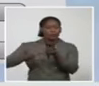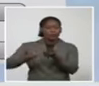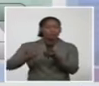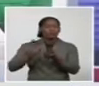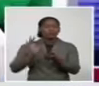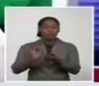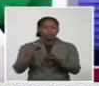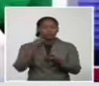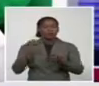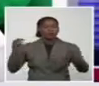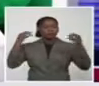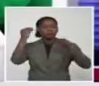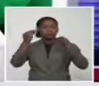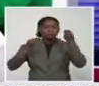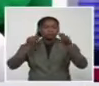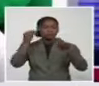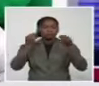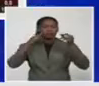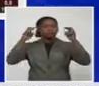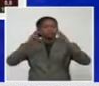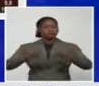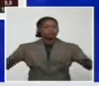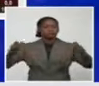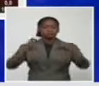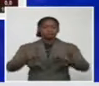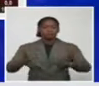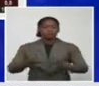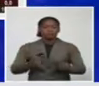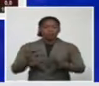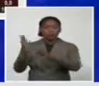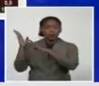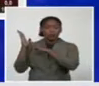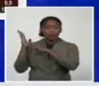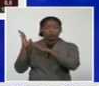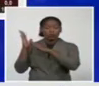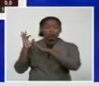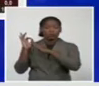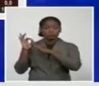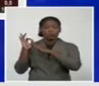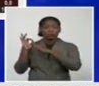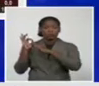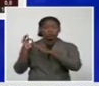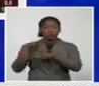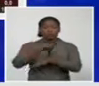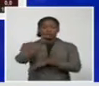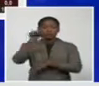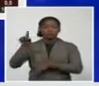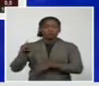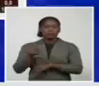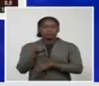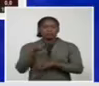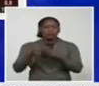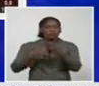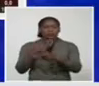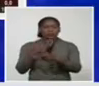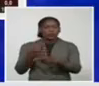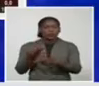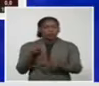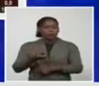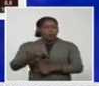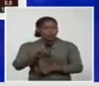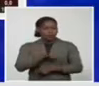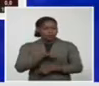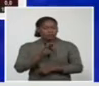2,5%. En el gráfico, ustedes pueden ver el procesamiento de las muestras ayer,